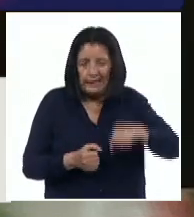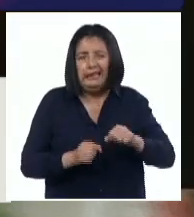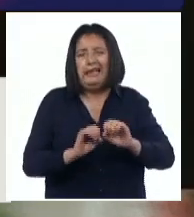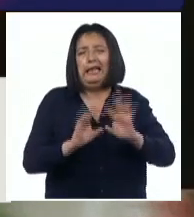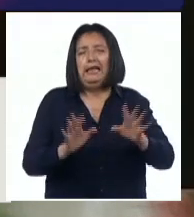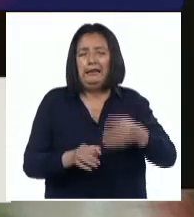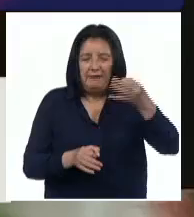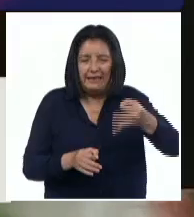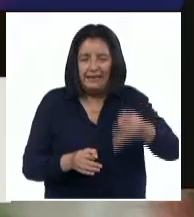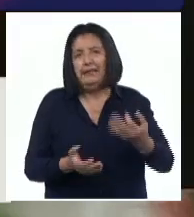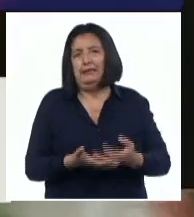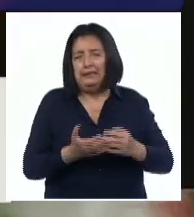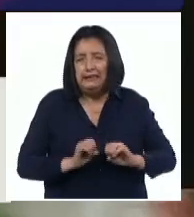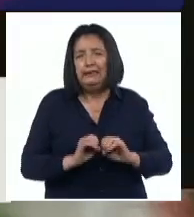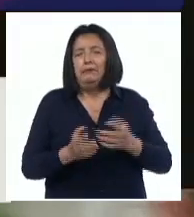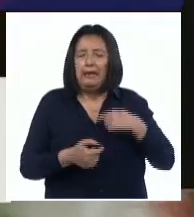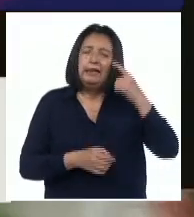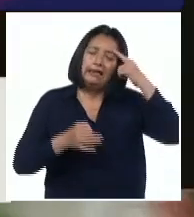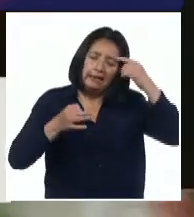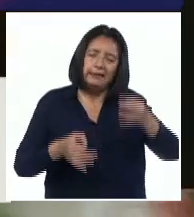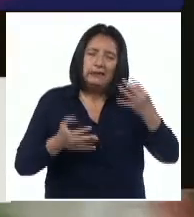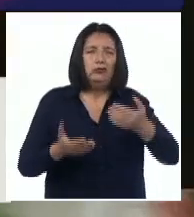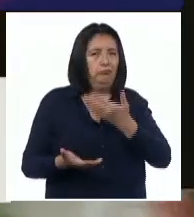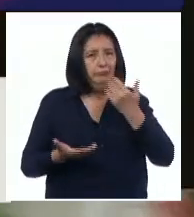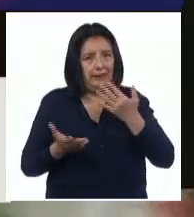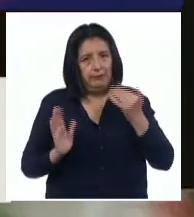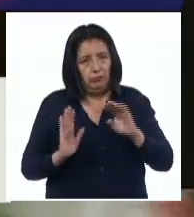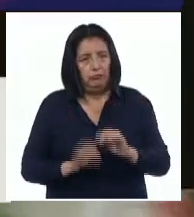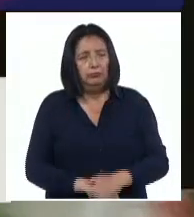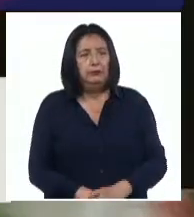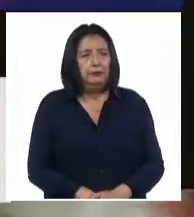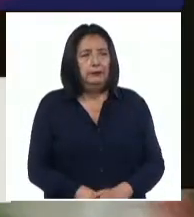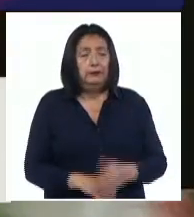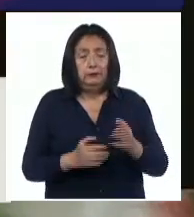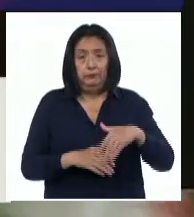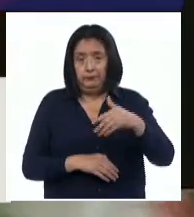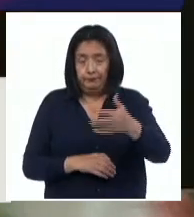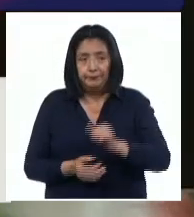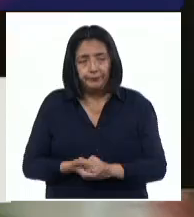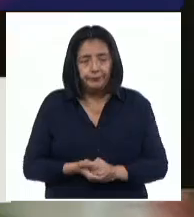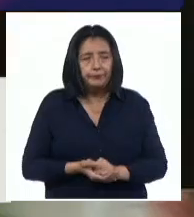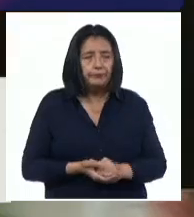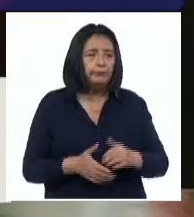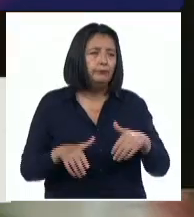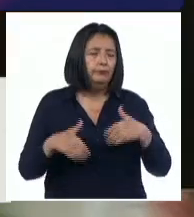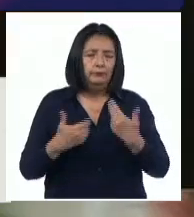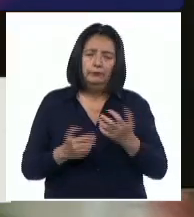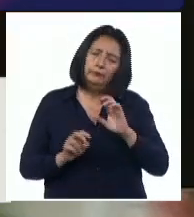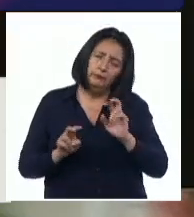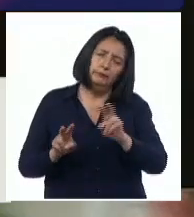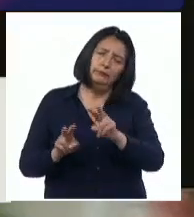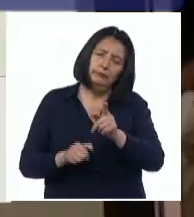precisa, verídica, transparente para tomar las mejores decisiones. Y luego podemos